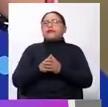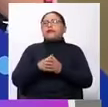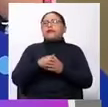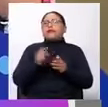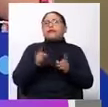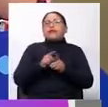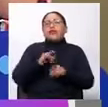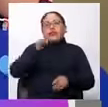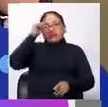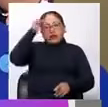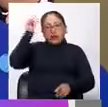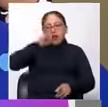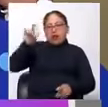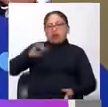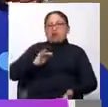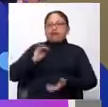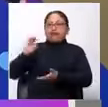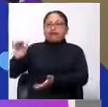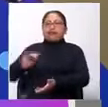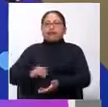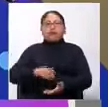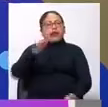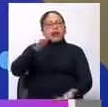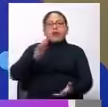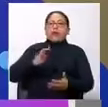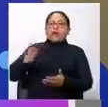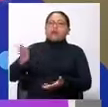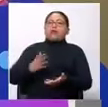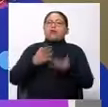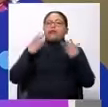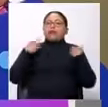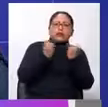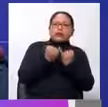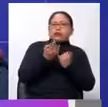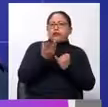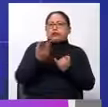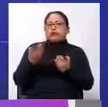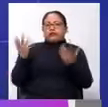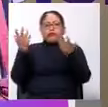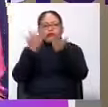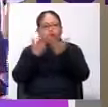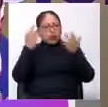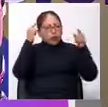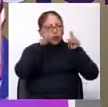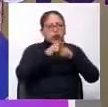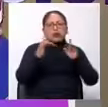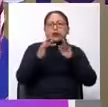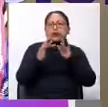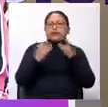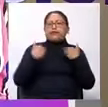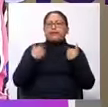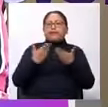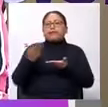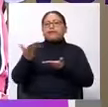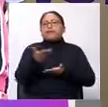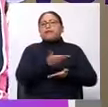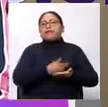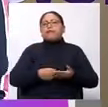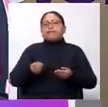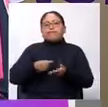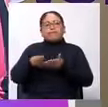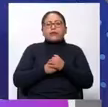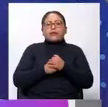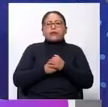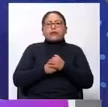la Tiahuanaco, ¿no? Me van a reconocer y esas chompas se venden ahí, ¿no? Bien, Vladimir, la invitación para que la gente pueda acceder a tus